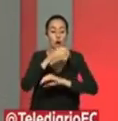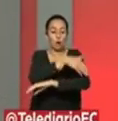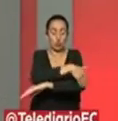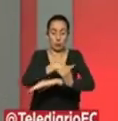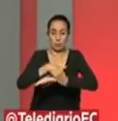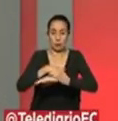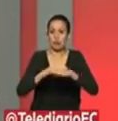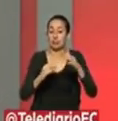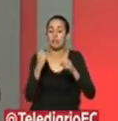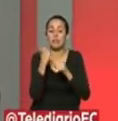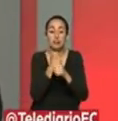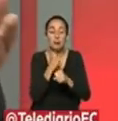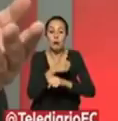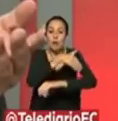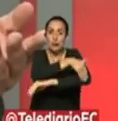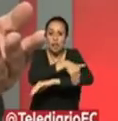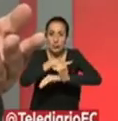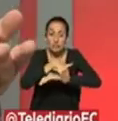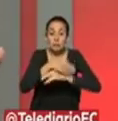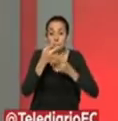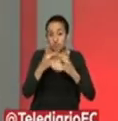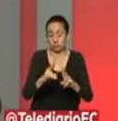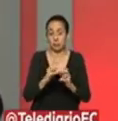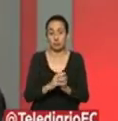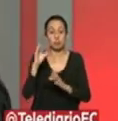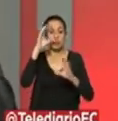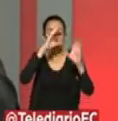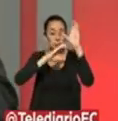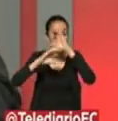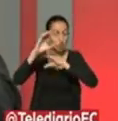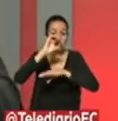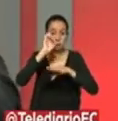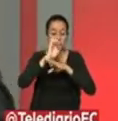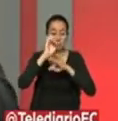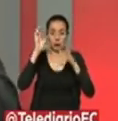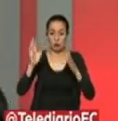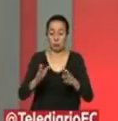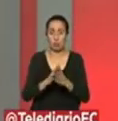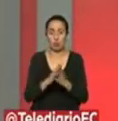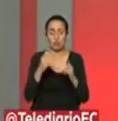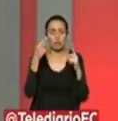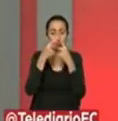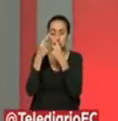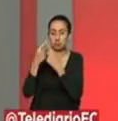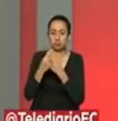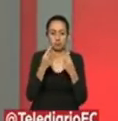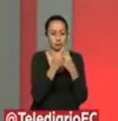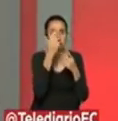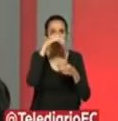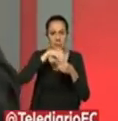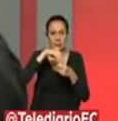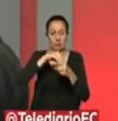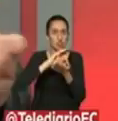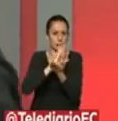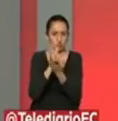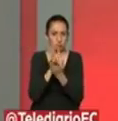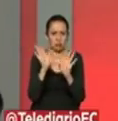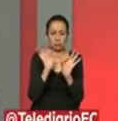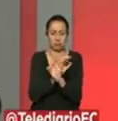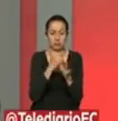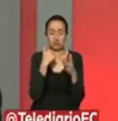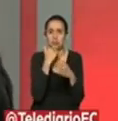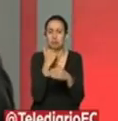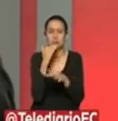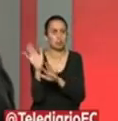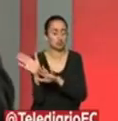en informalidad. Y al ecuatoriano no le interesan las broncas intestinas en la asamblea, dimes y